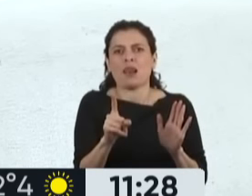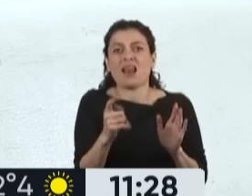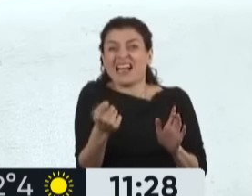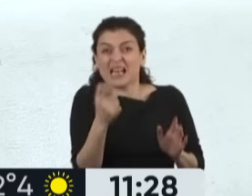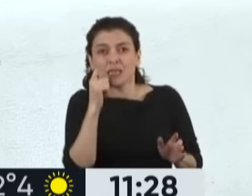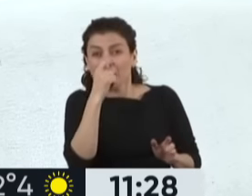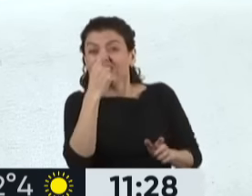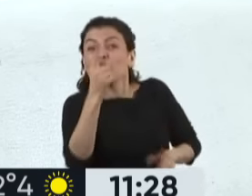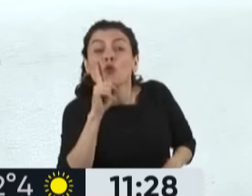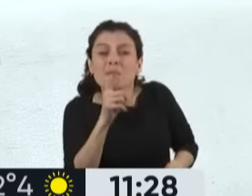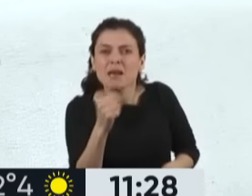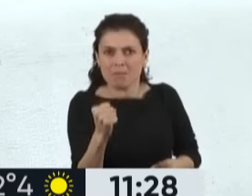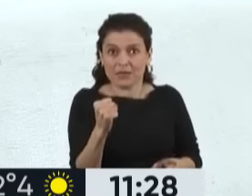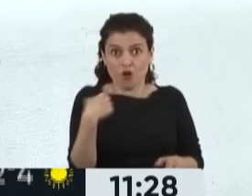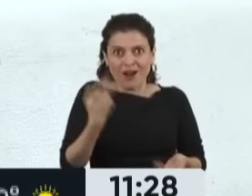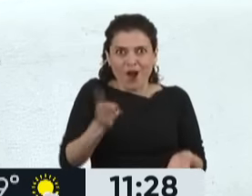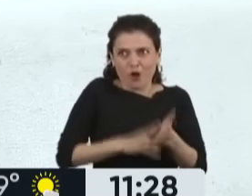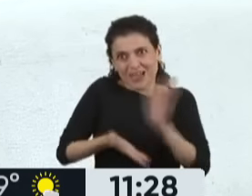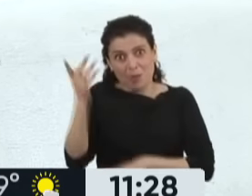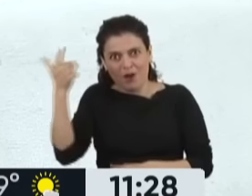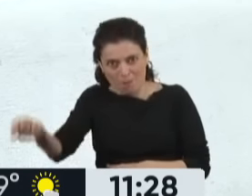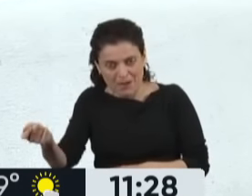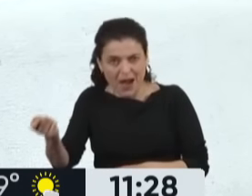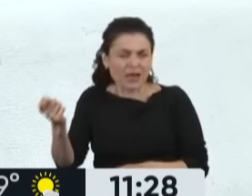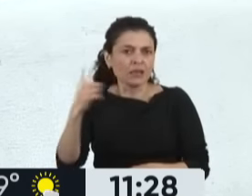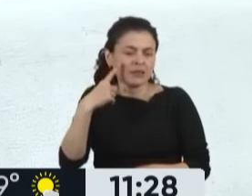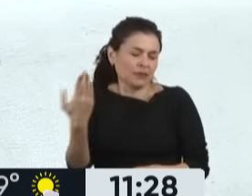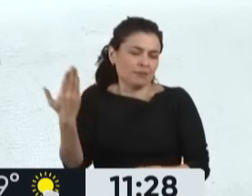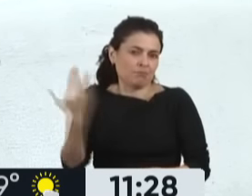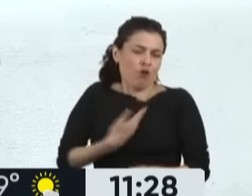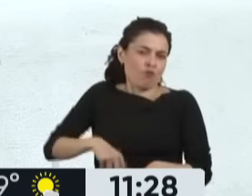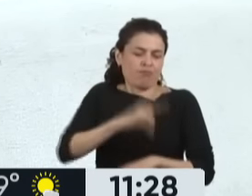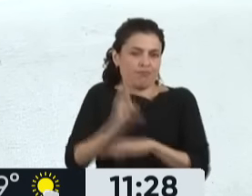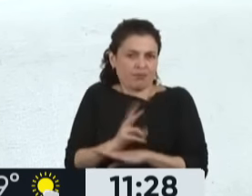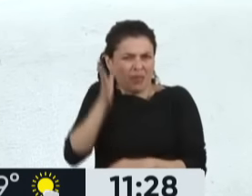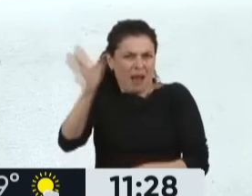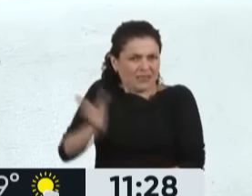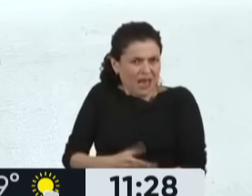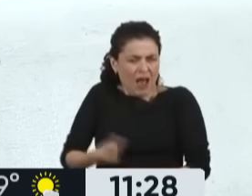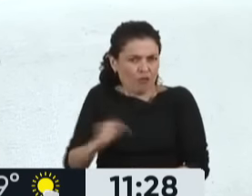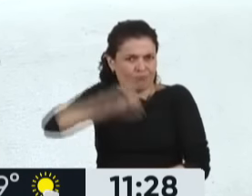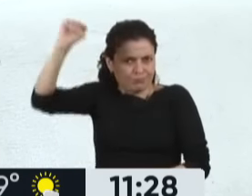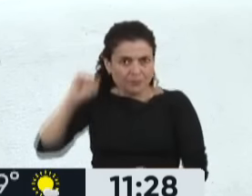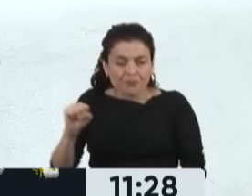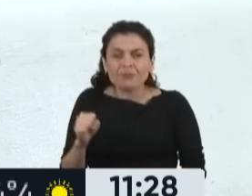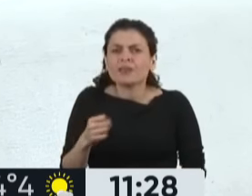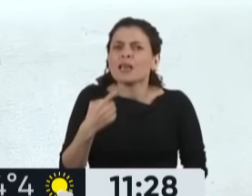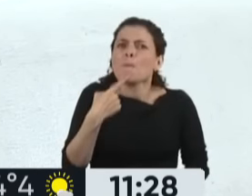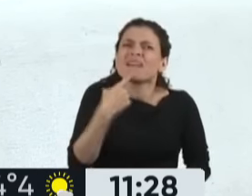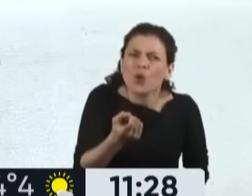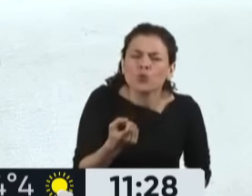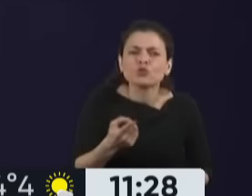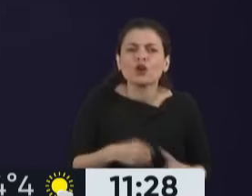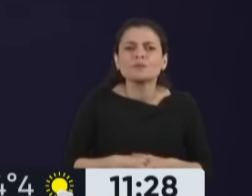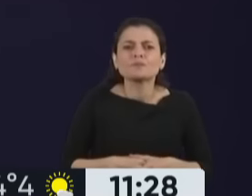pesos. Ahora tengo que ir a comprarlos, tengo miedo que me pidan la escritura. ¿Va a haber algún tipo? No la tengo aparte. No tengo